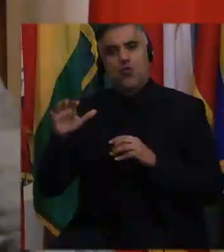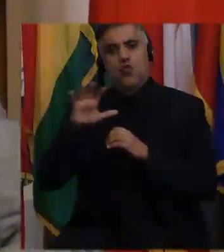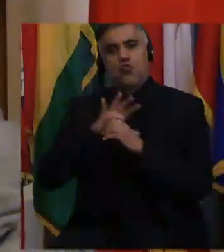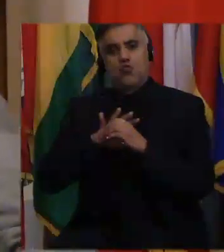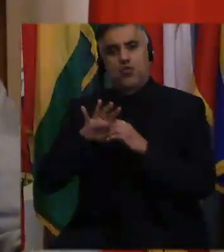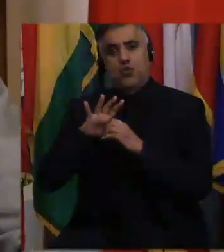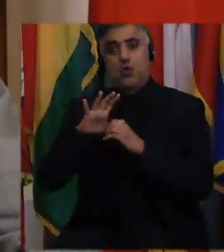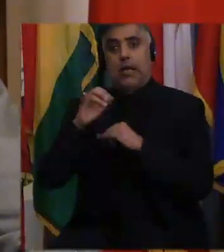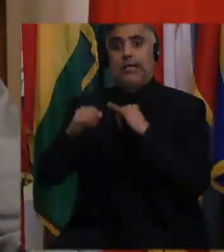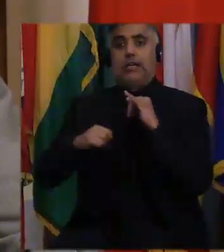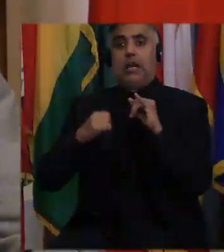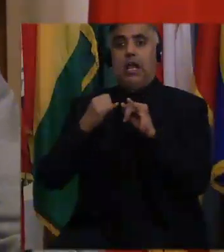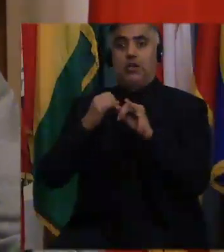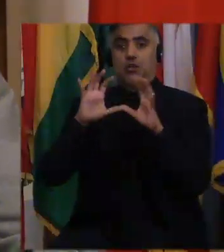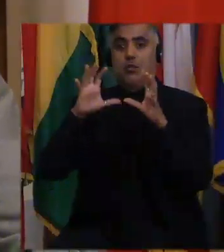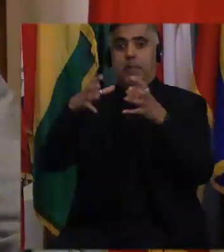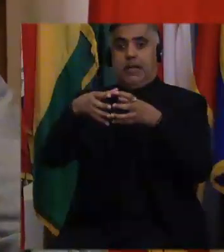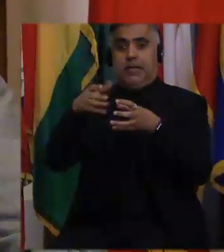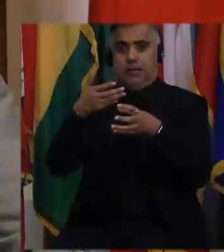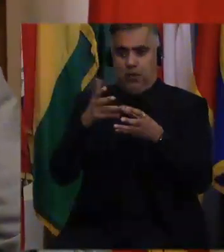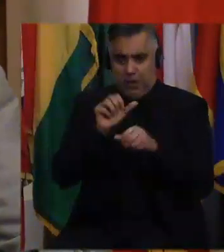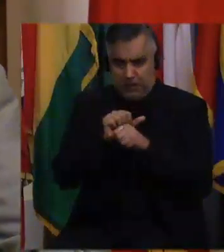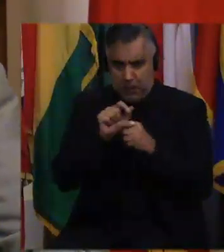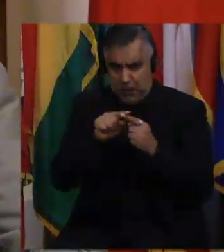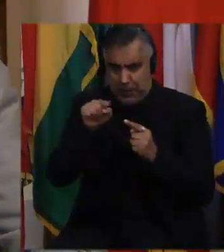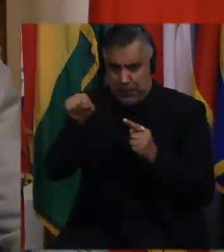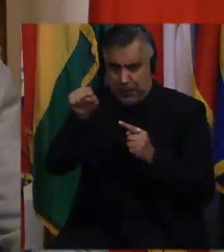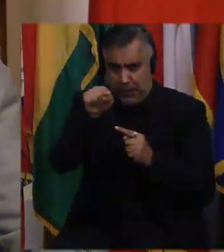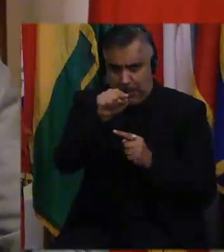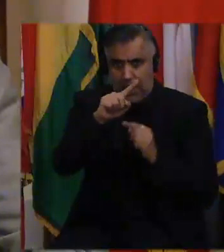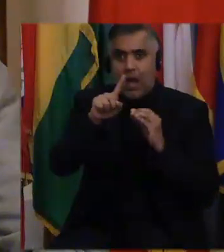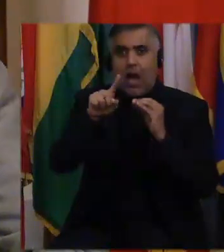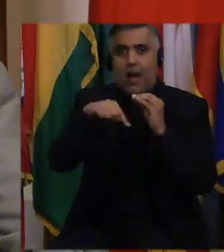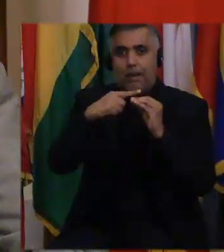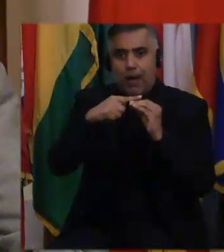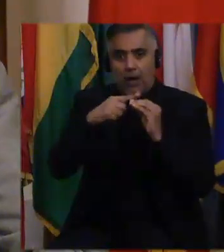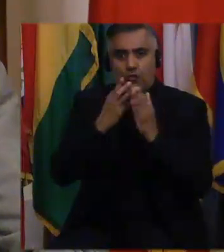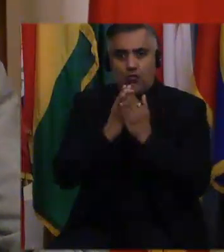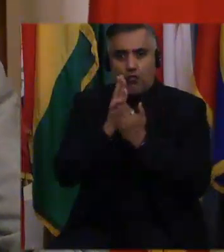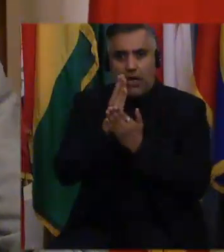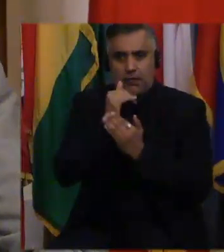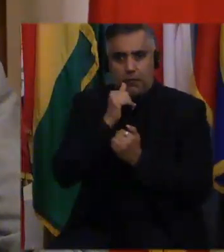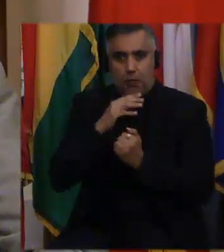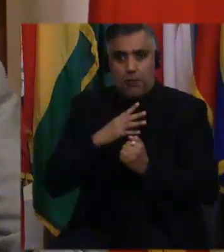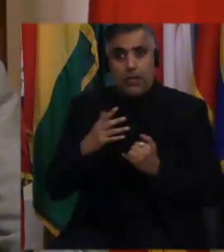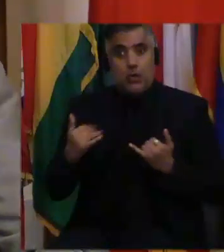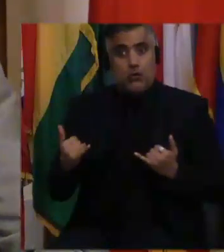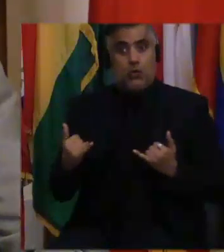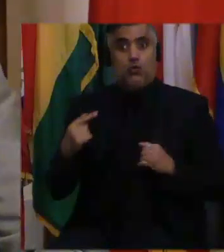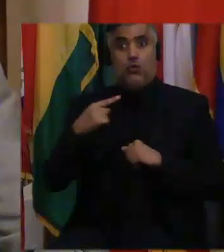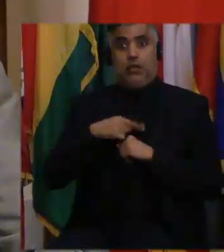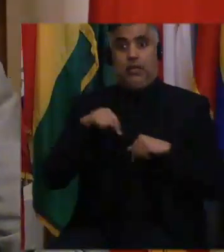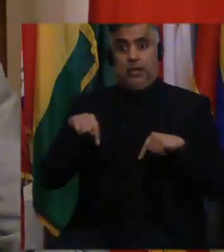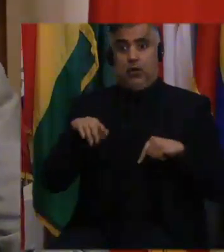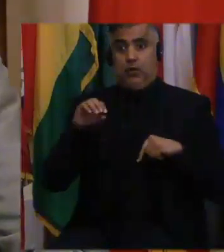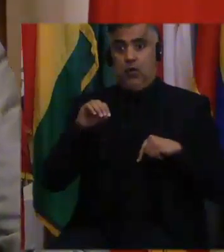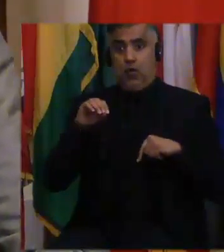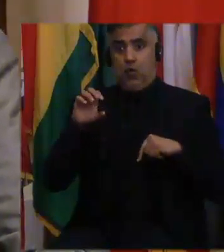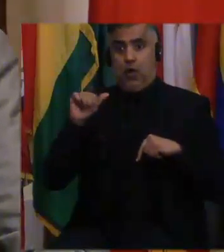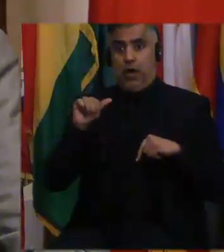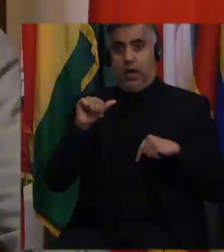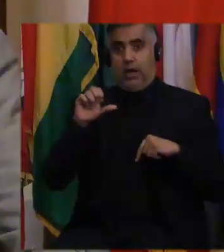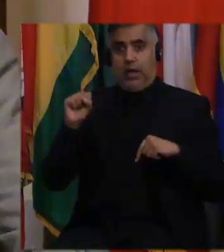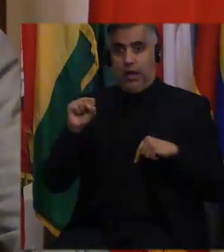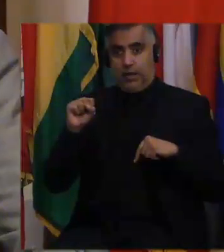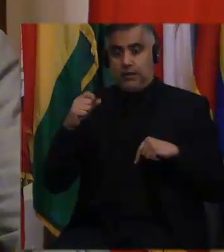internacionales, de protección a los derechos de las mujeres. Y hoy, internamente dentro de la OEA, también realizamos mucho esfuerzo para